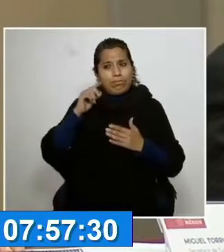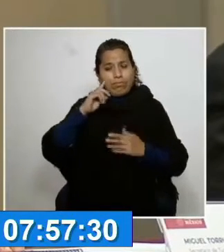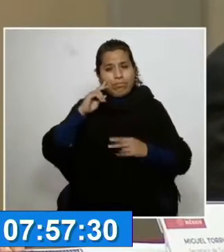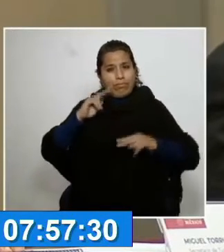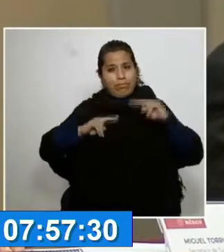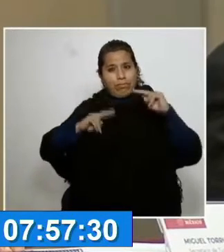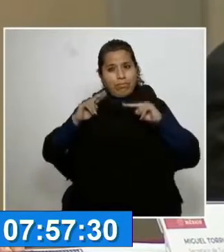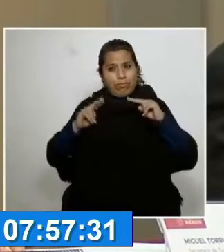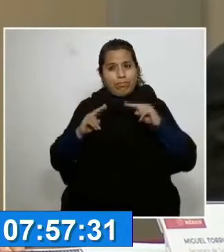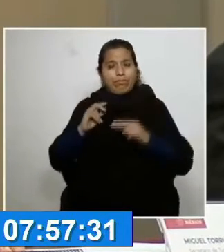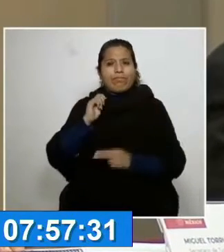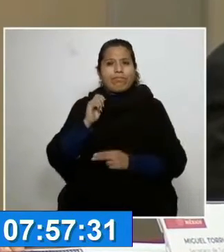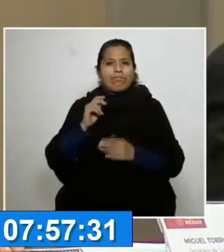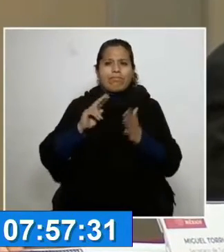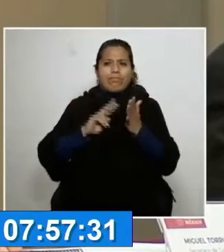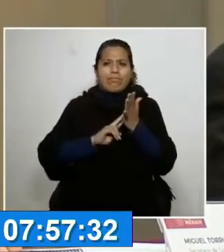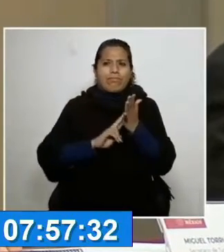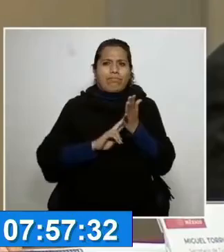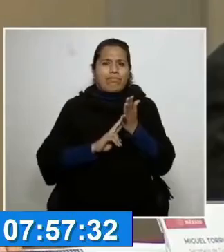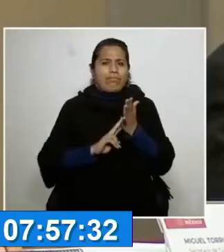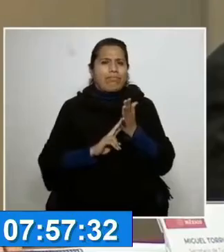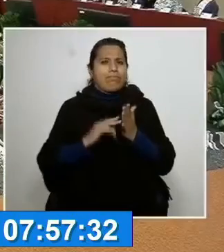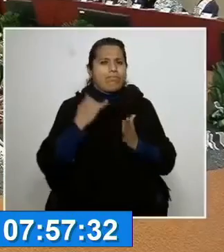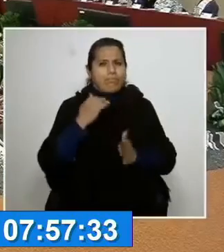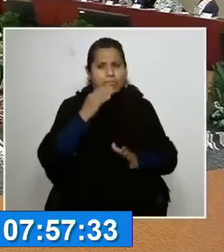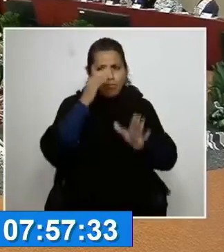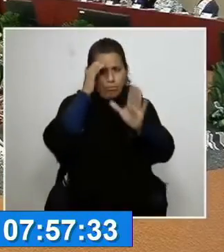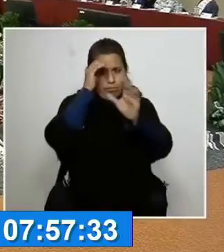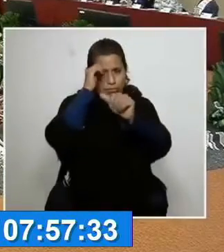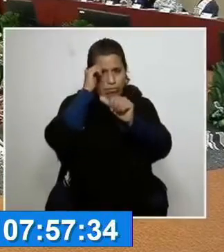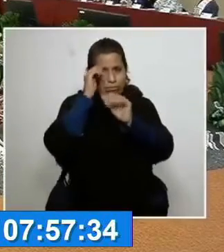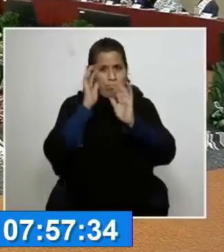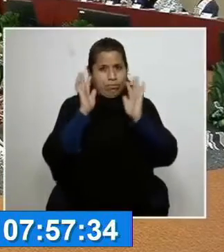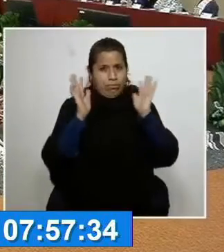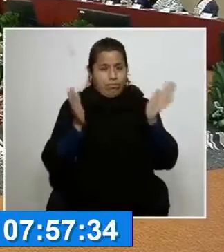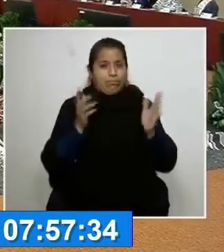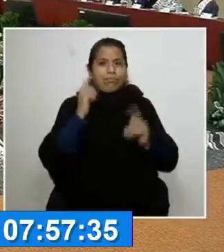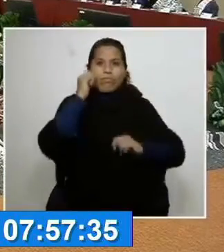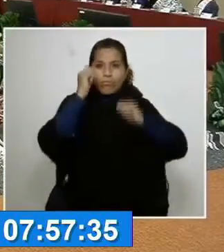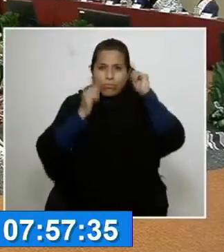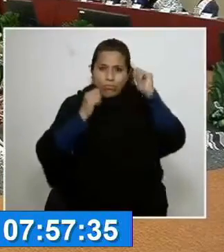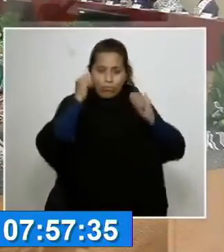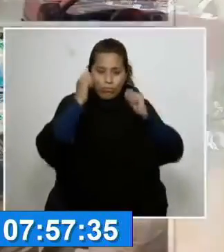unas 15 naciones y 13.000 espectadores, así como en lo que es